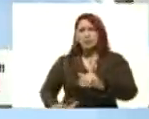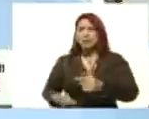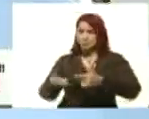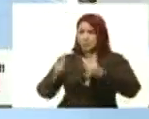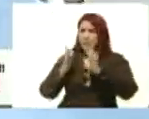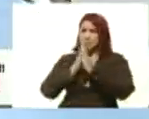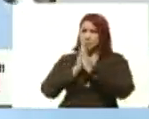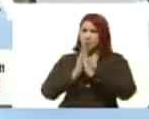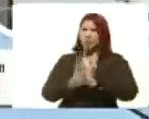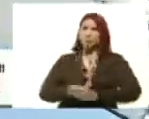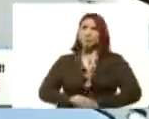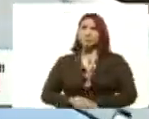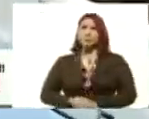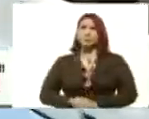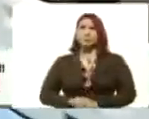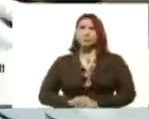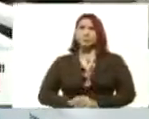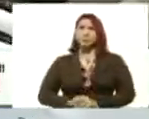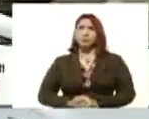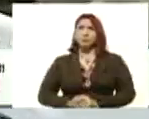permite, que